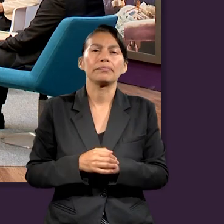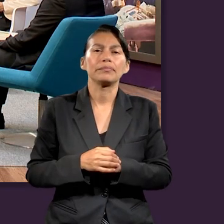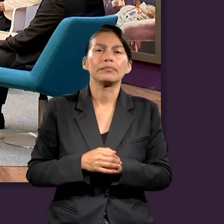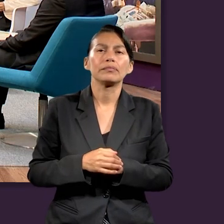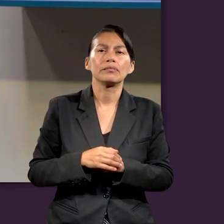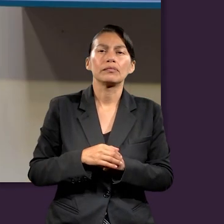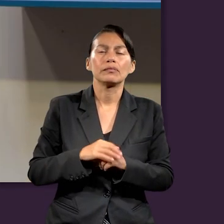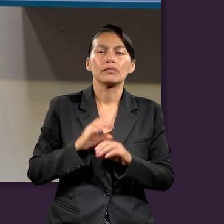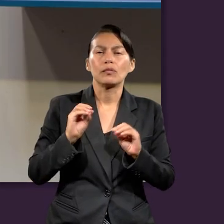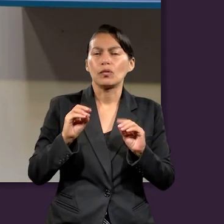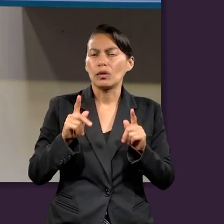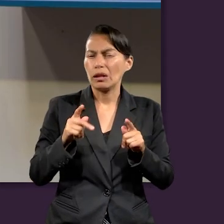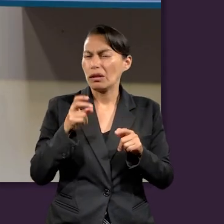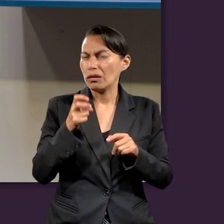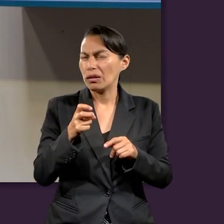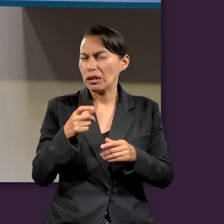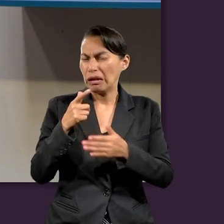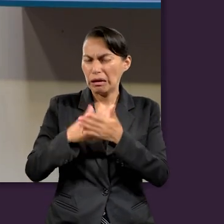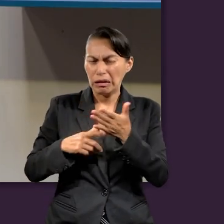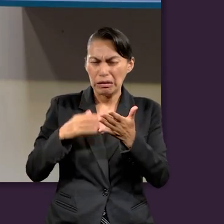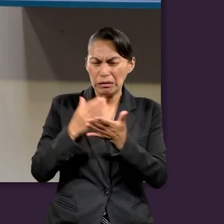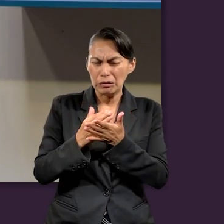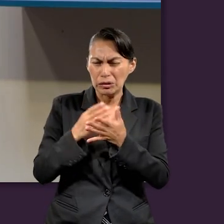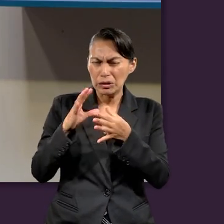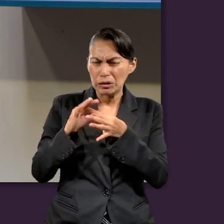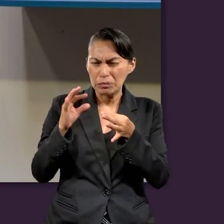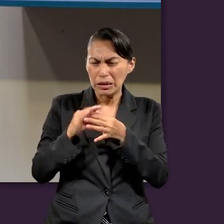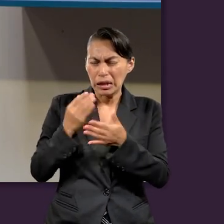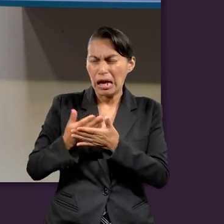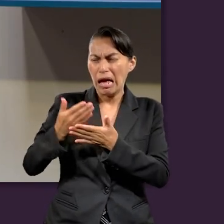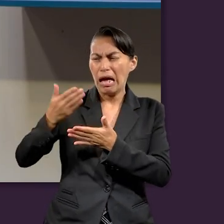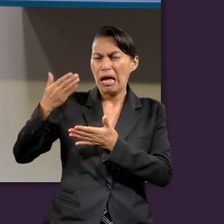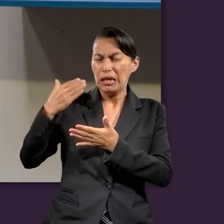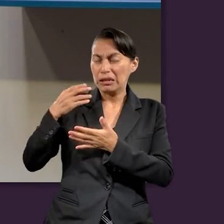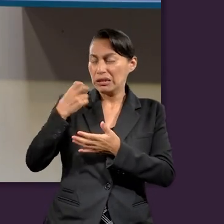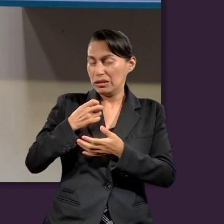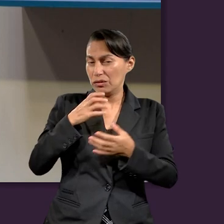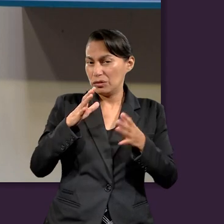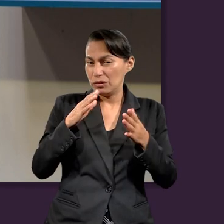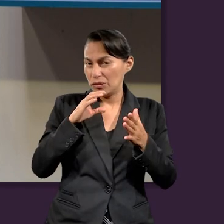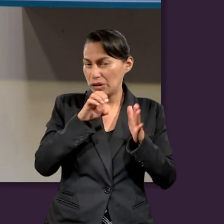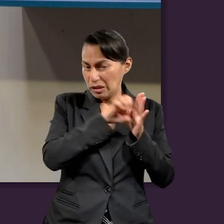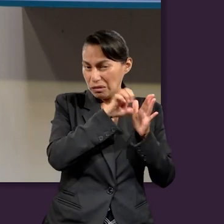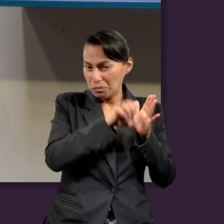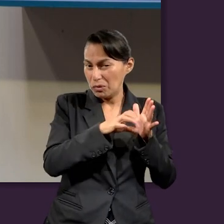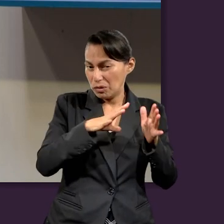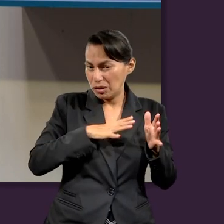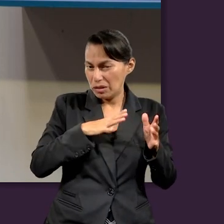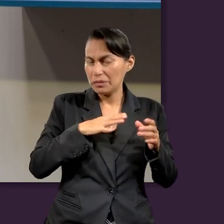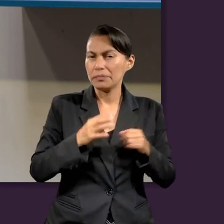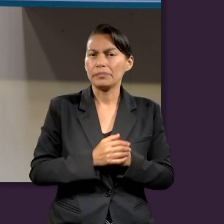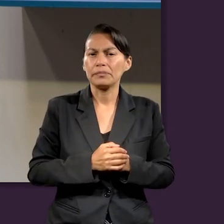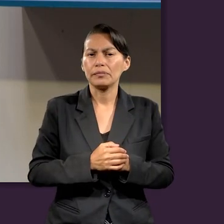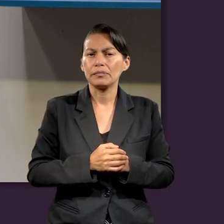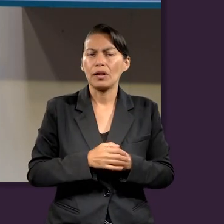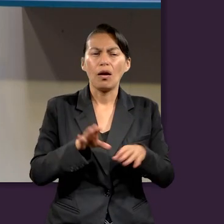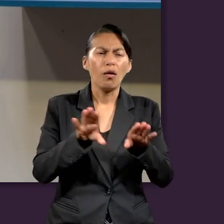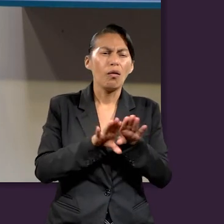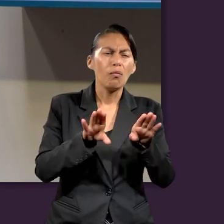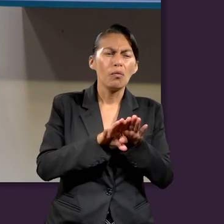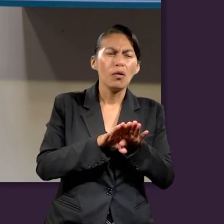la lección de esta semana nos hizo referencia a ese momento y tú lo mencionaste anteriormente, que Dios,